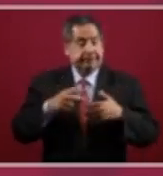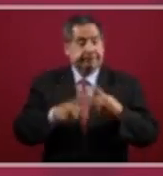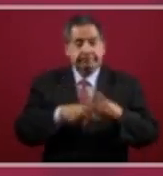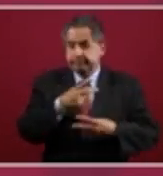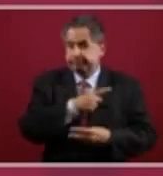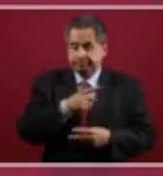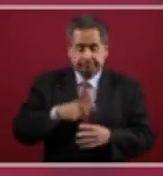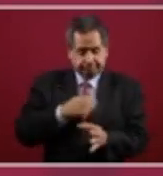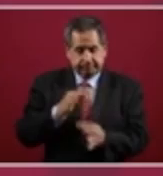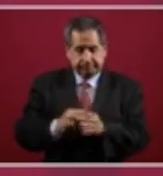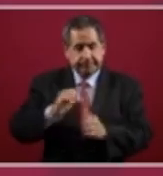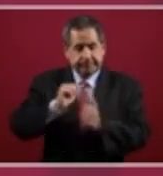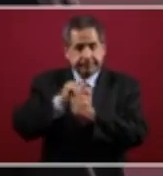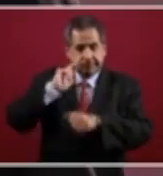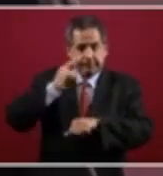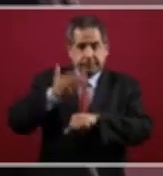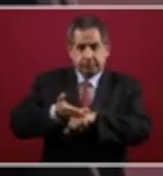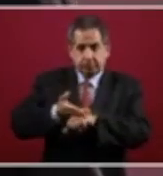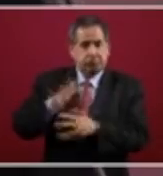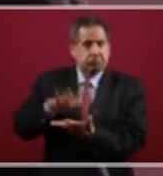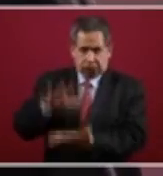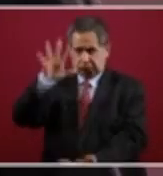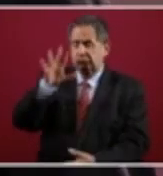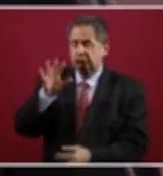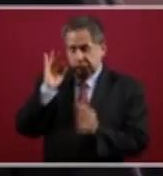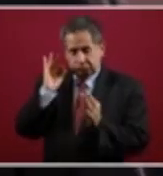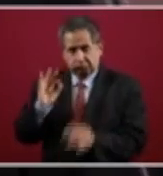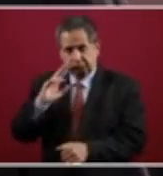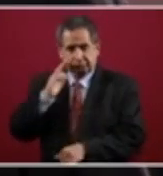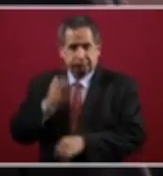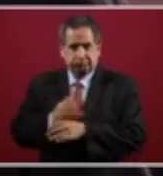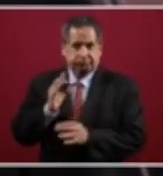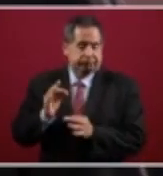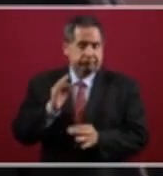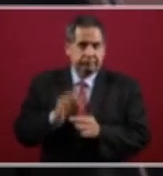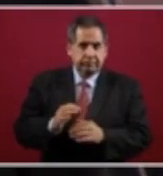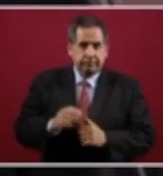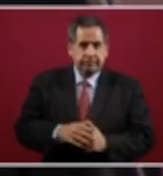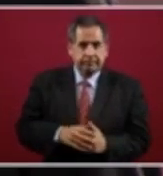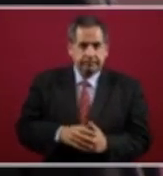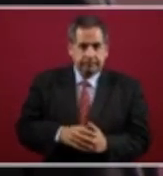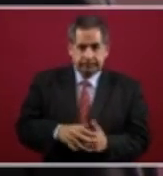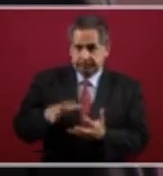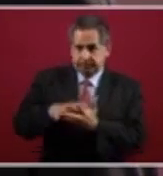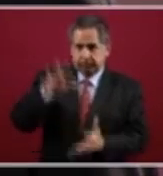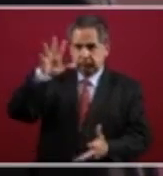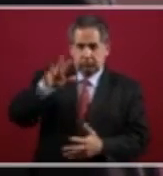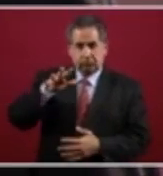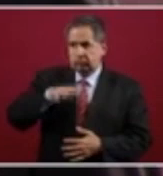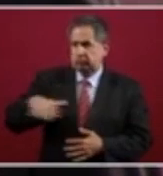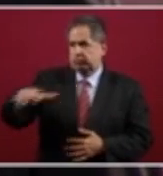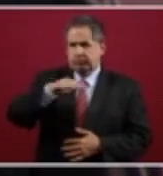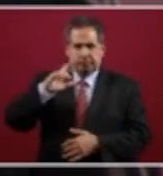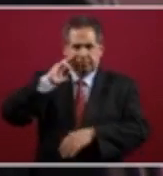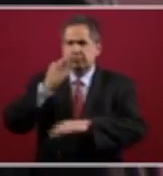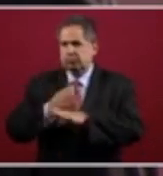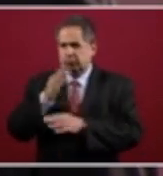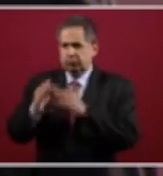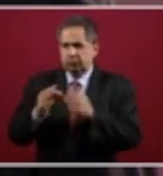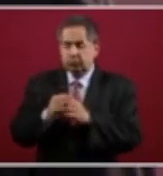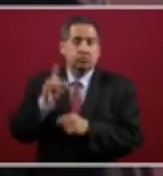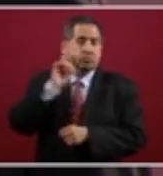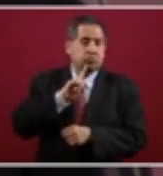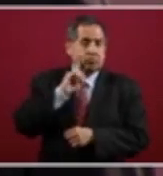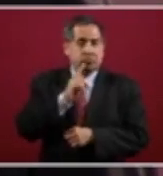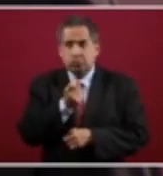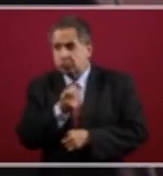deben actuar con responsabilidad y la mayoría lo hace. La mayoría actúan con mucha responsabilidad, las maestras,